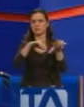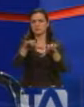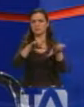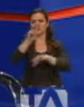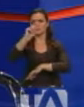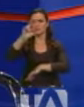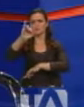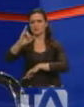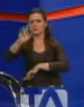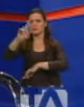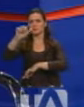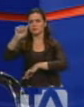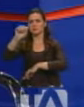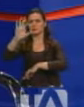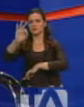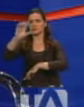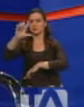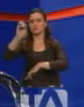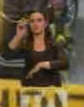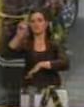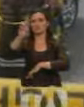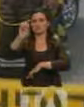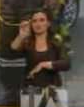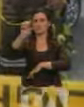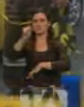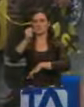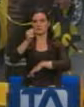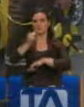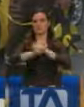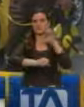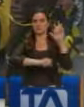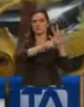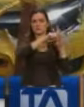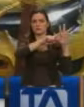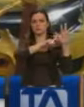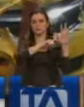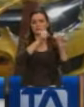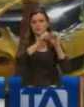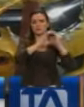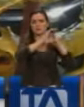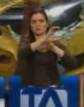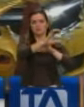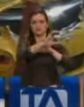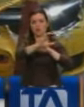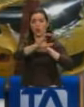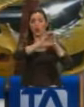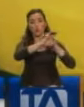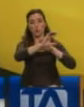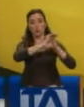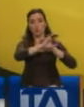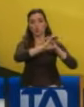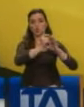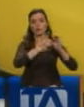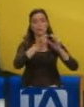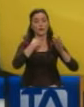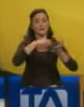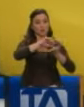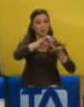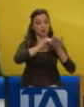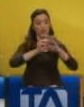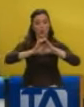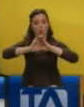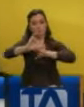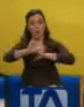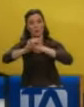de Miraflores ayer. En este suceso se vieron involucrados tres automotores, un bus urbano, un interparroquial y un taxi, dejando